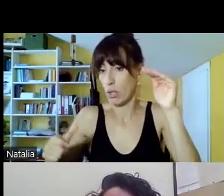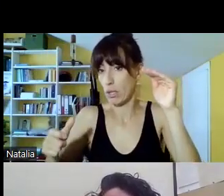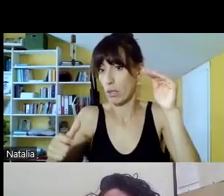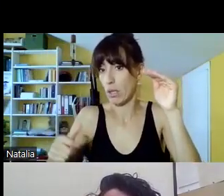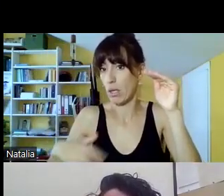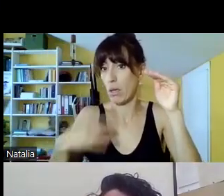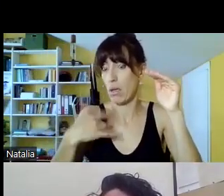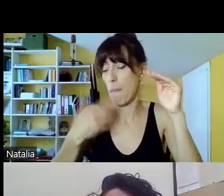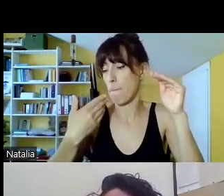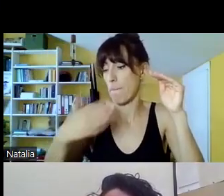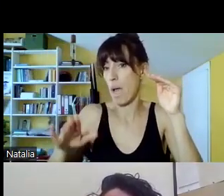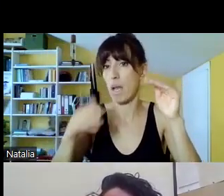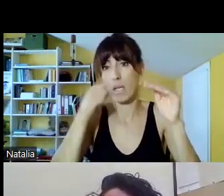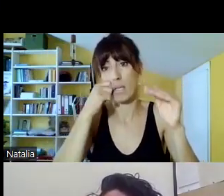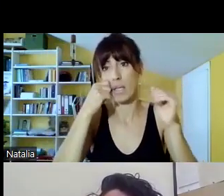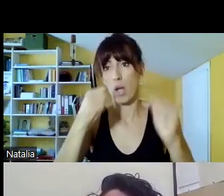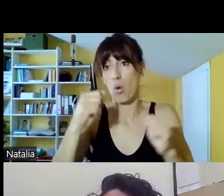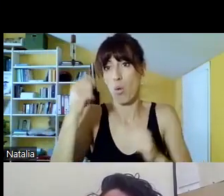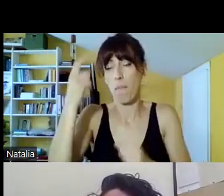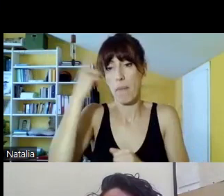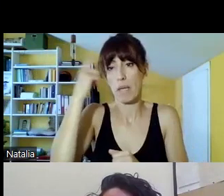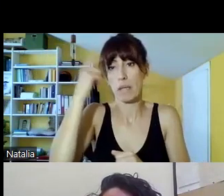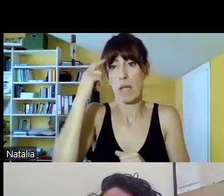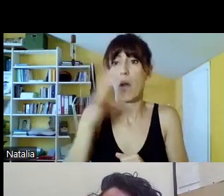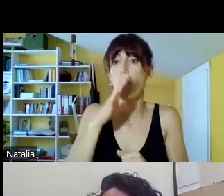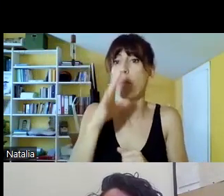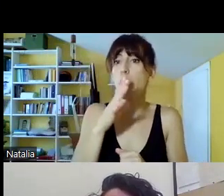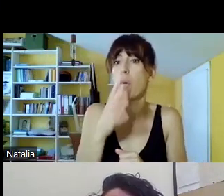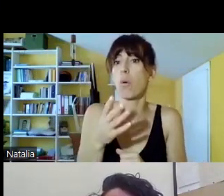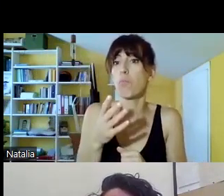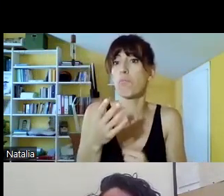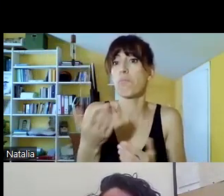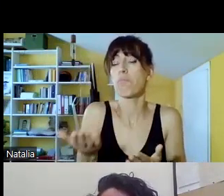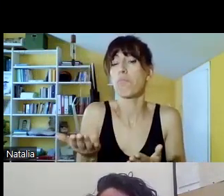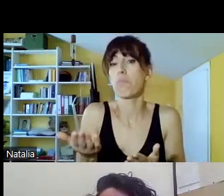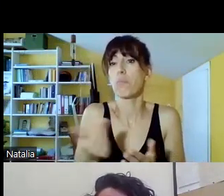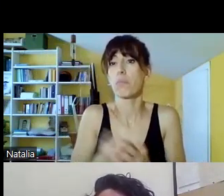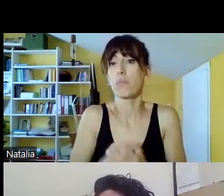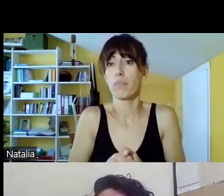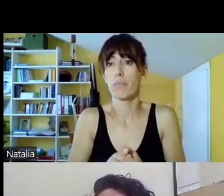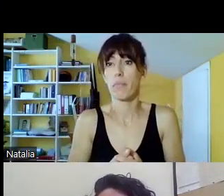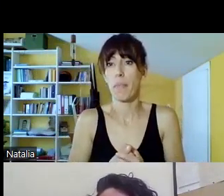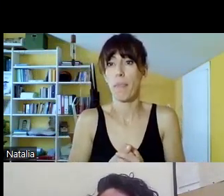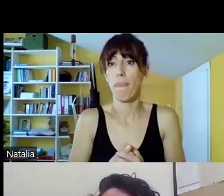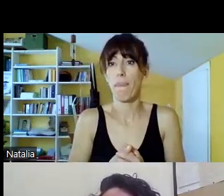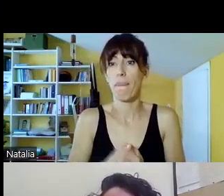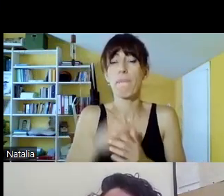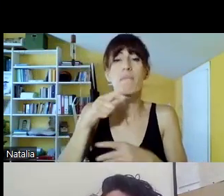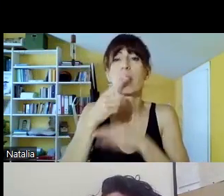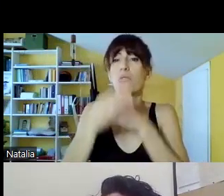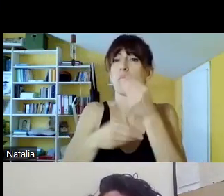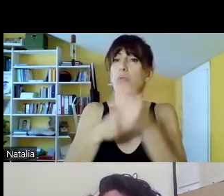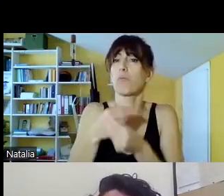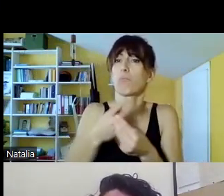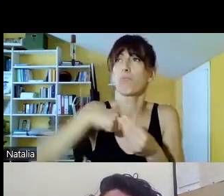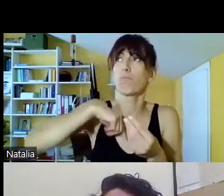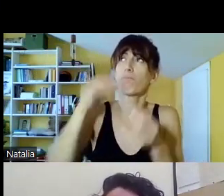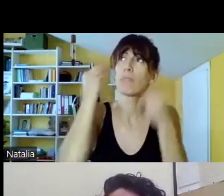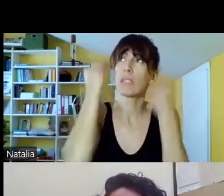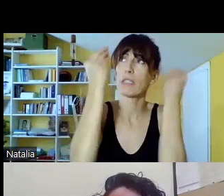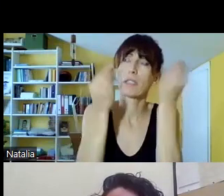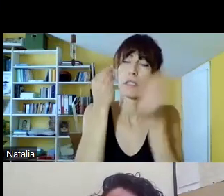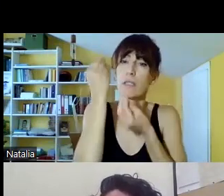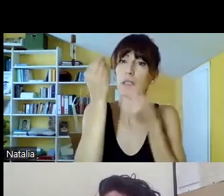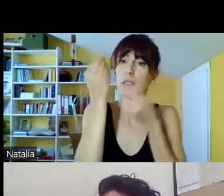mala salud mental, con una escala de valoración de la salud mental. Este hecho nos hace pensar que puede haber